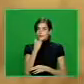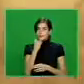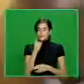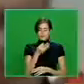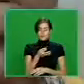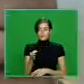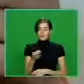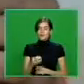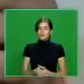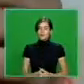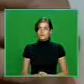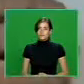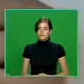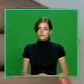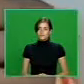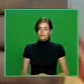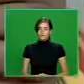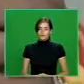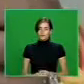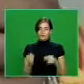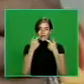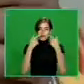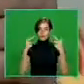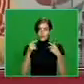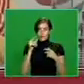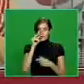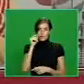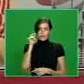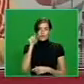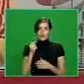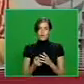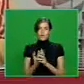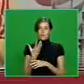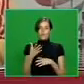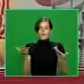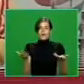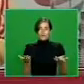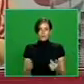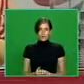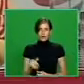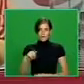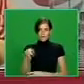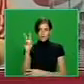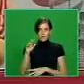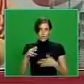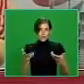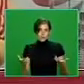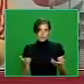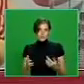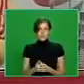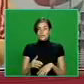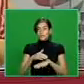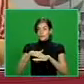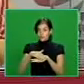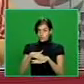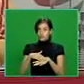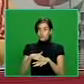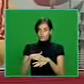extremo ese lenguaje de género nació en Venezuela y me